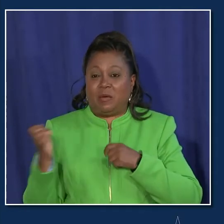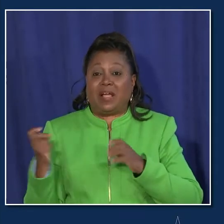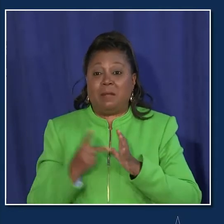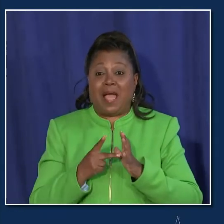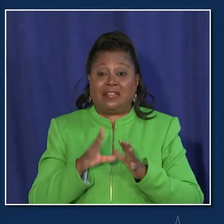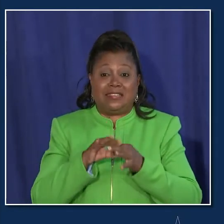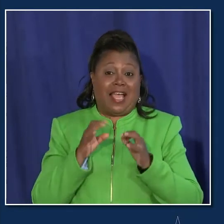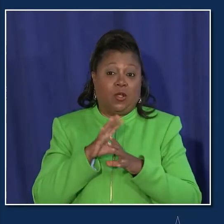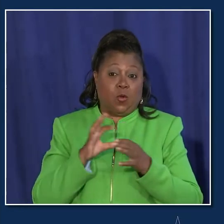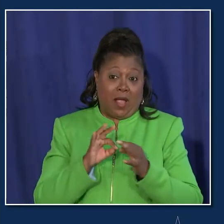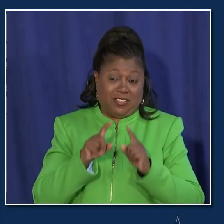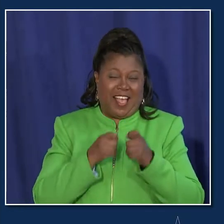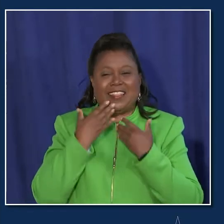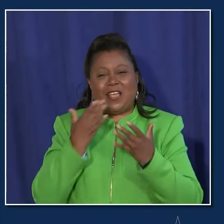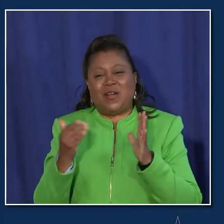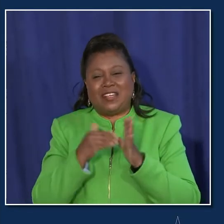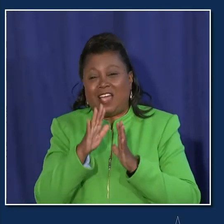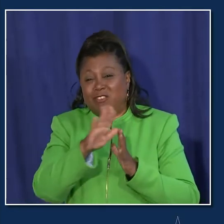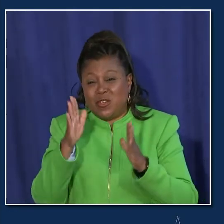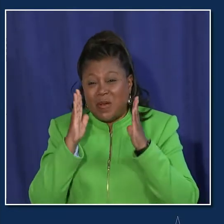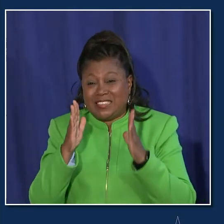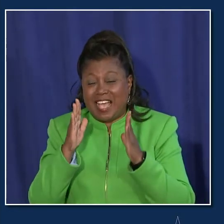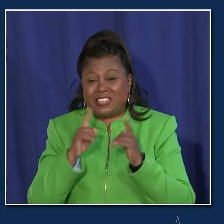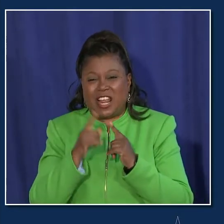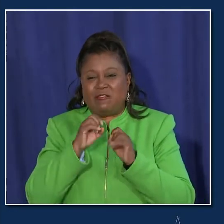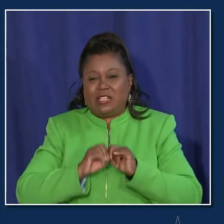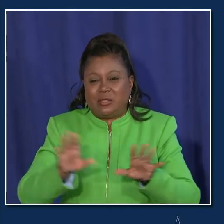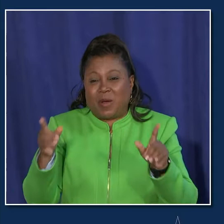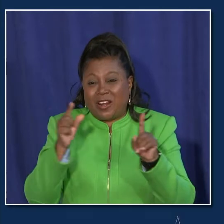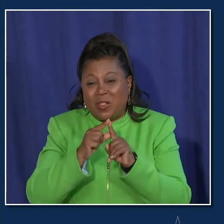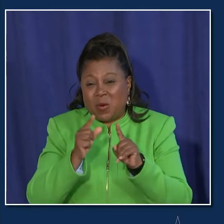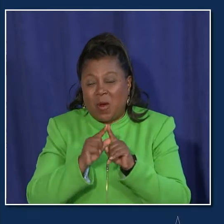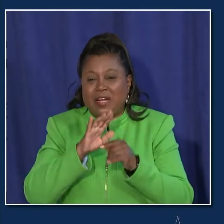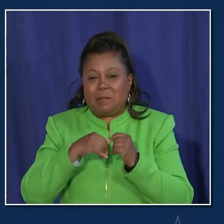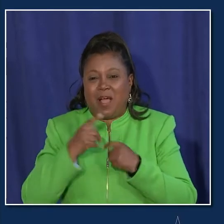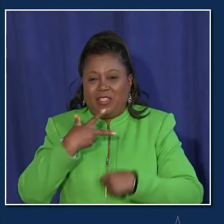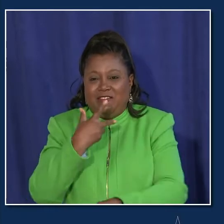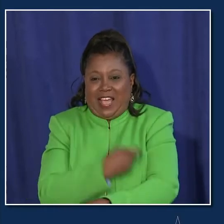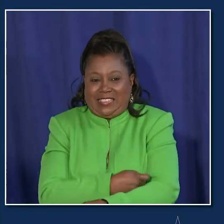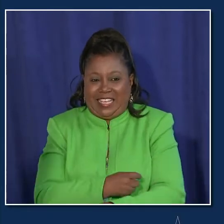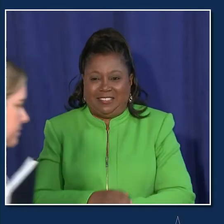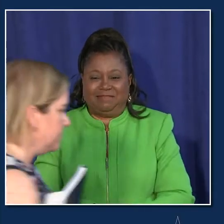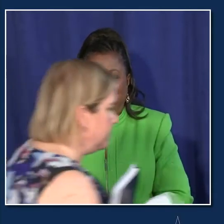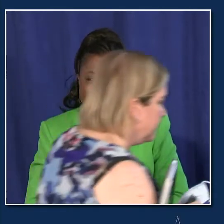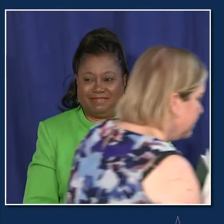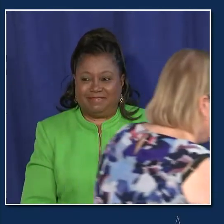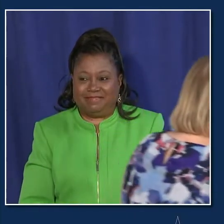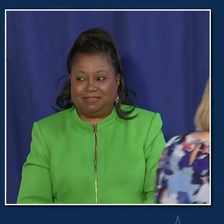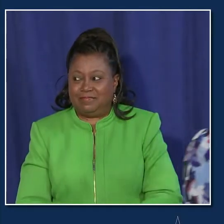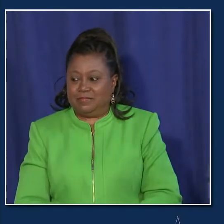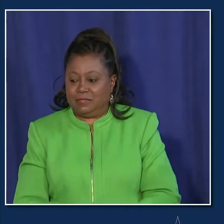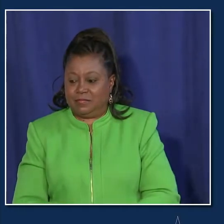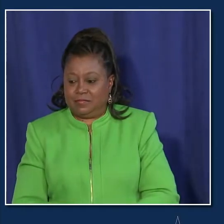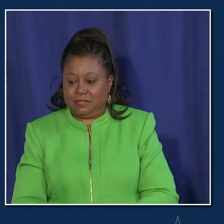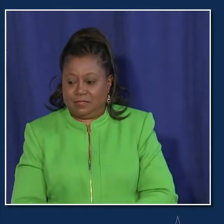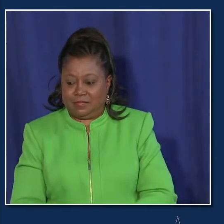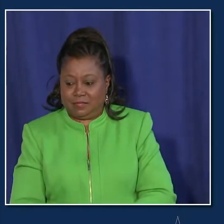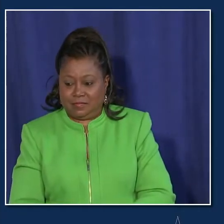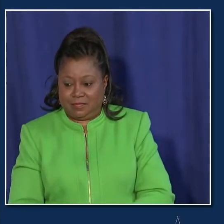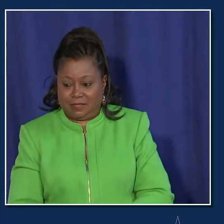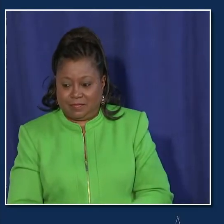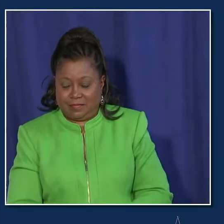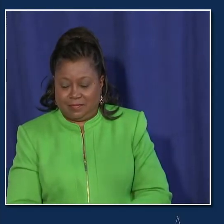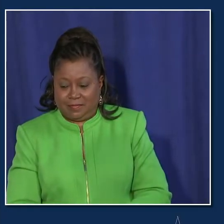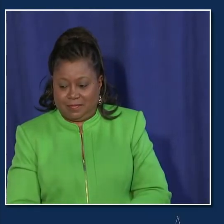back to take any questions. Thank you again for your attention and for spreading the word about the vaccine. Pick this up.